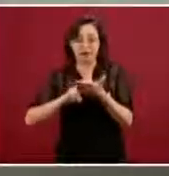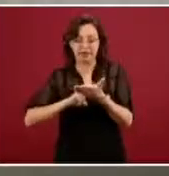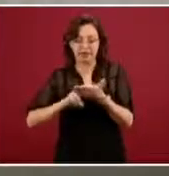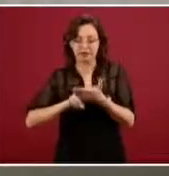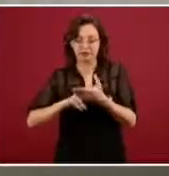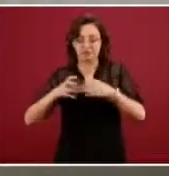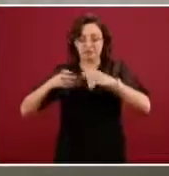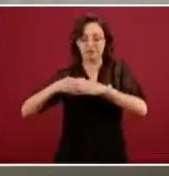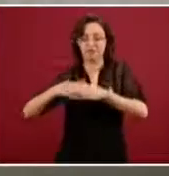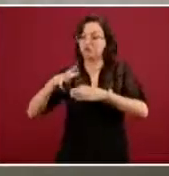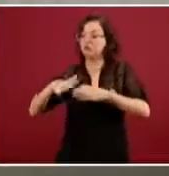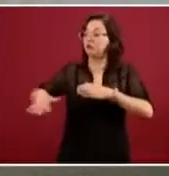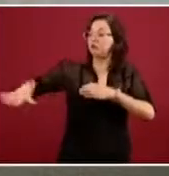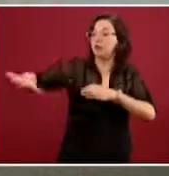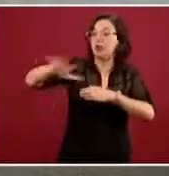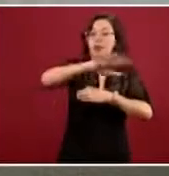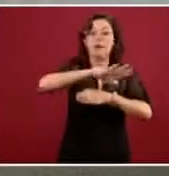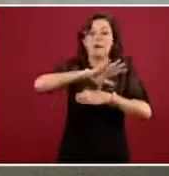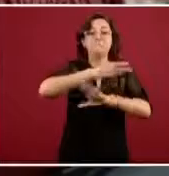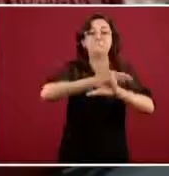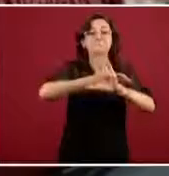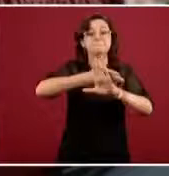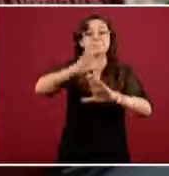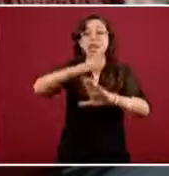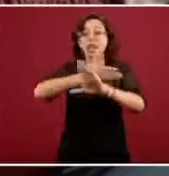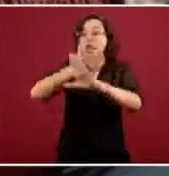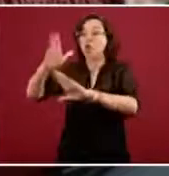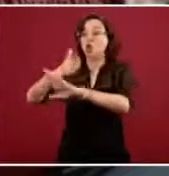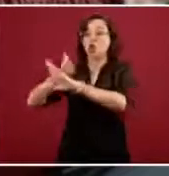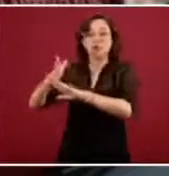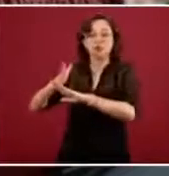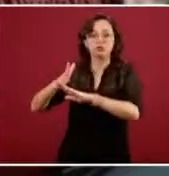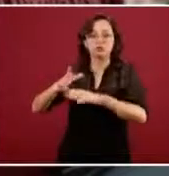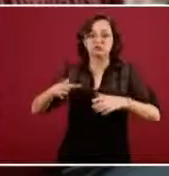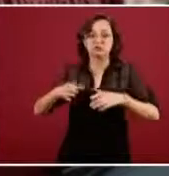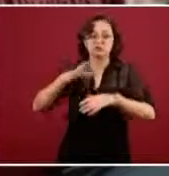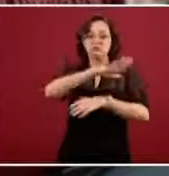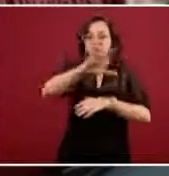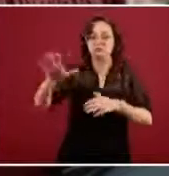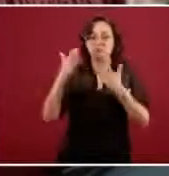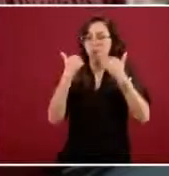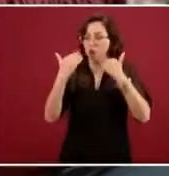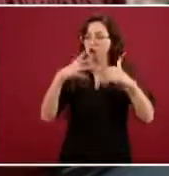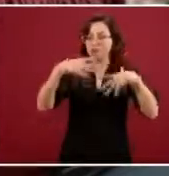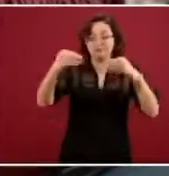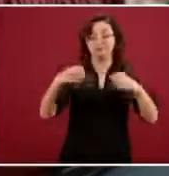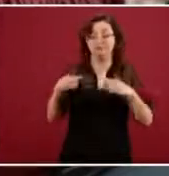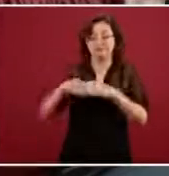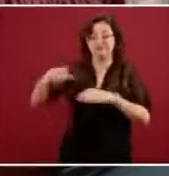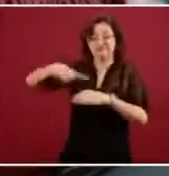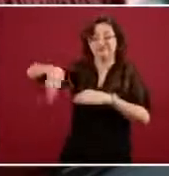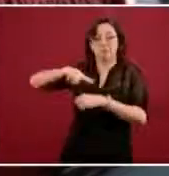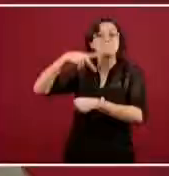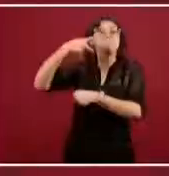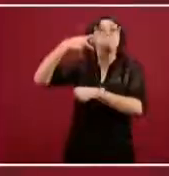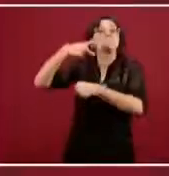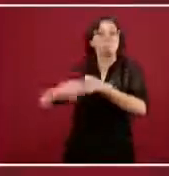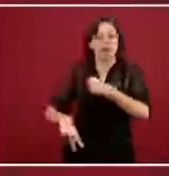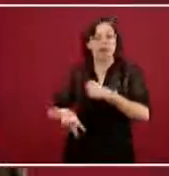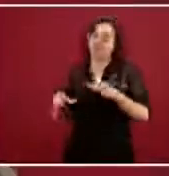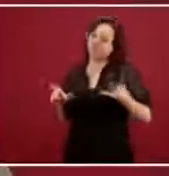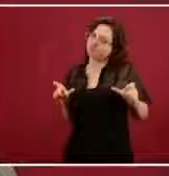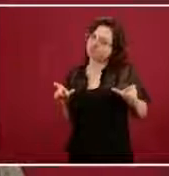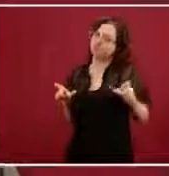caso, y van a ser considerados como una sola zona de riesgo. Y se instrumentarán